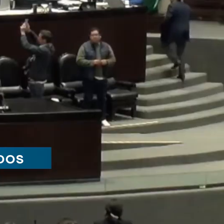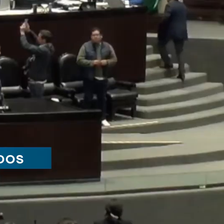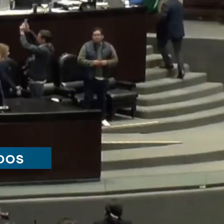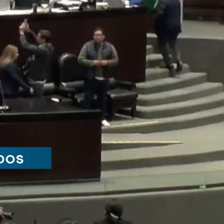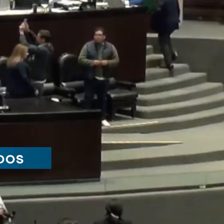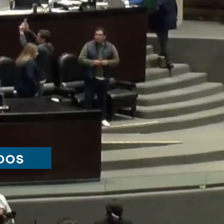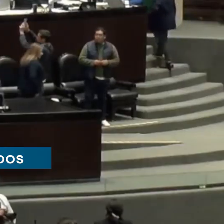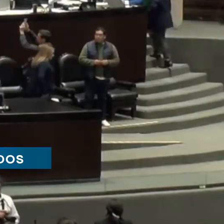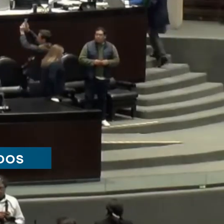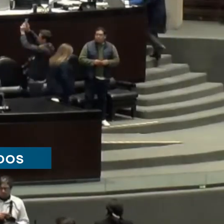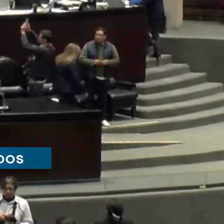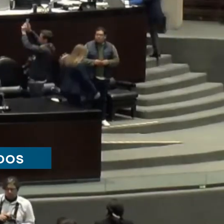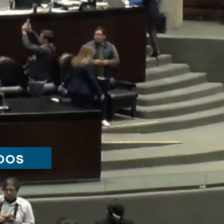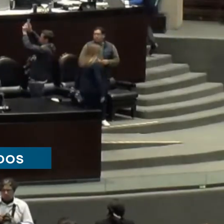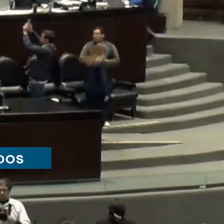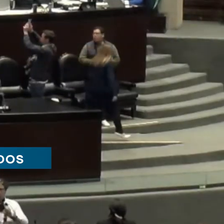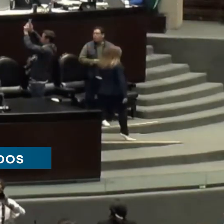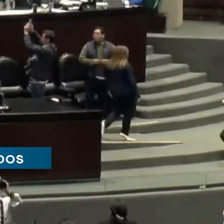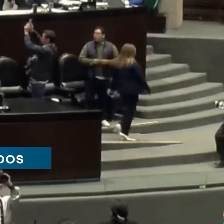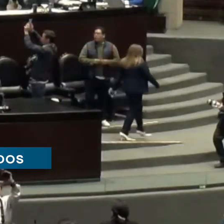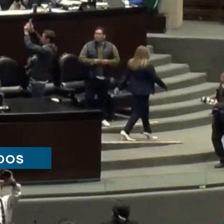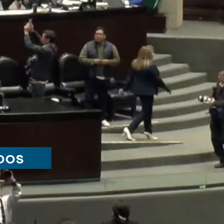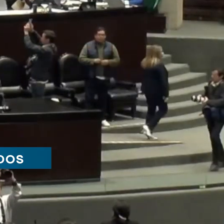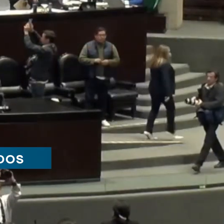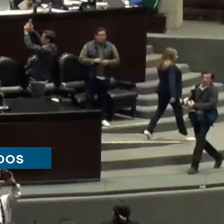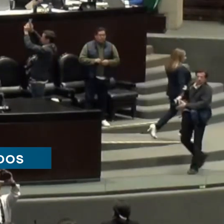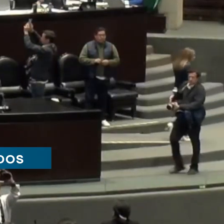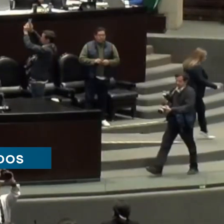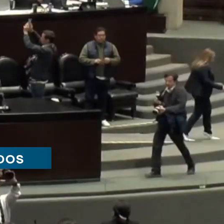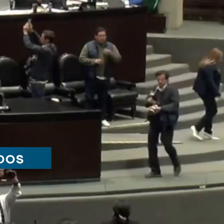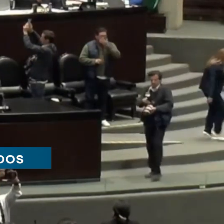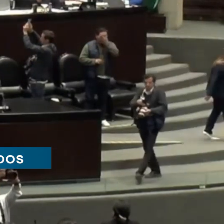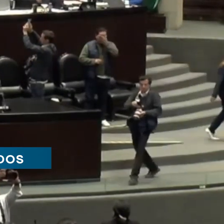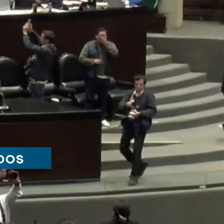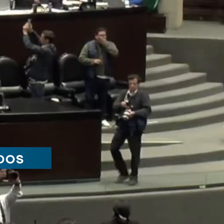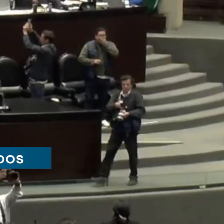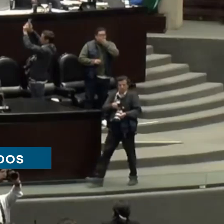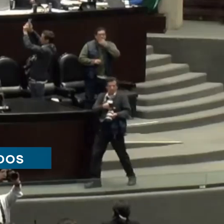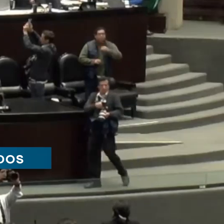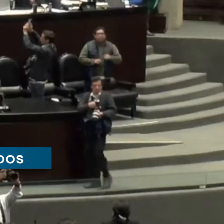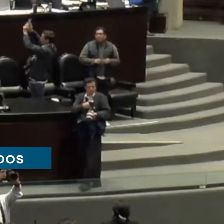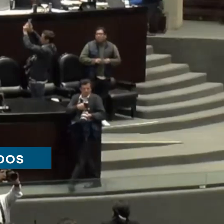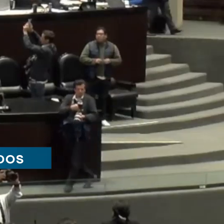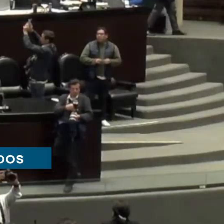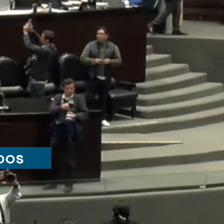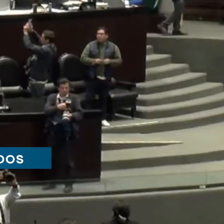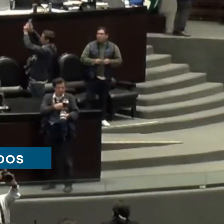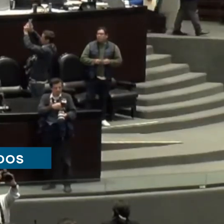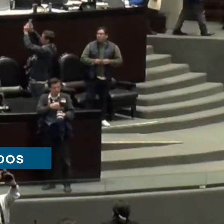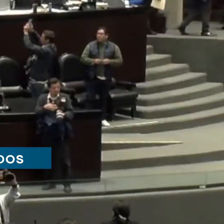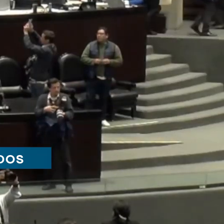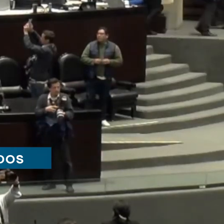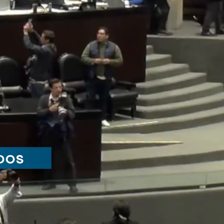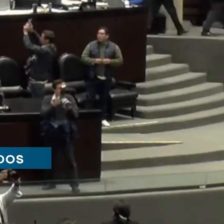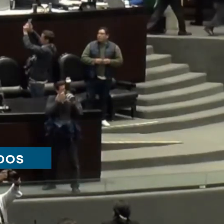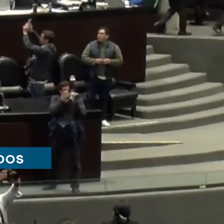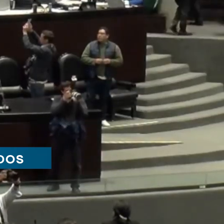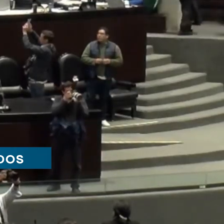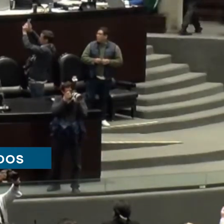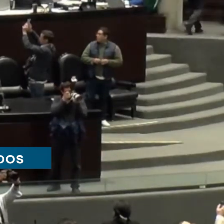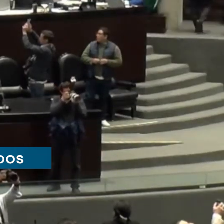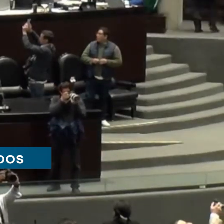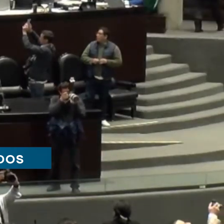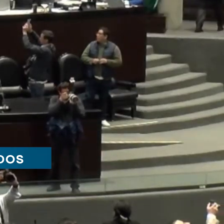procesos y brindar un mejor servicio a la ciudadanía la mandataria Indicó que dichas secretarías estarían operando a partir del primero de enero del